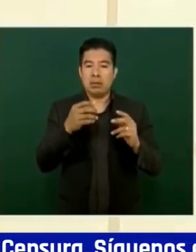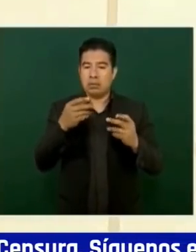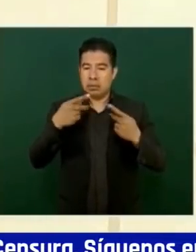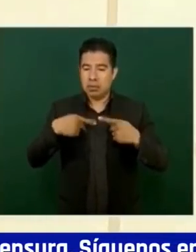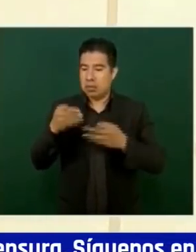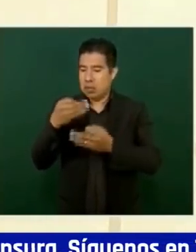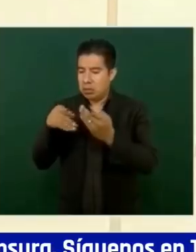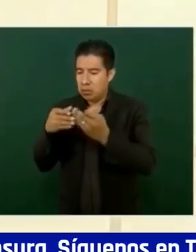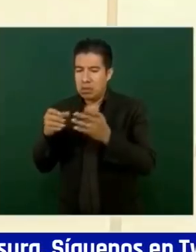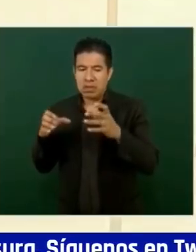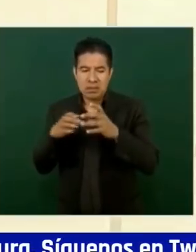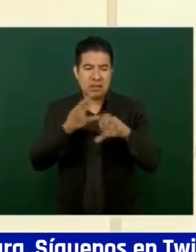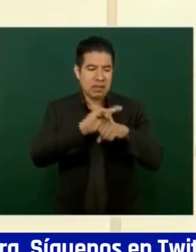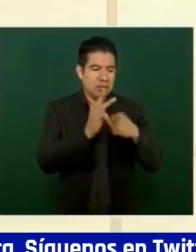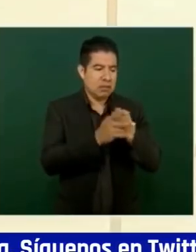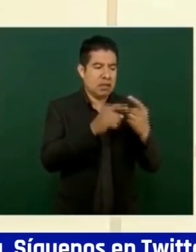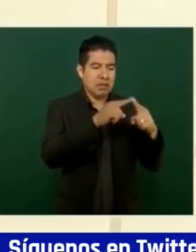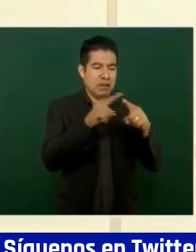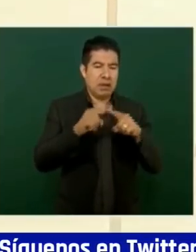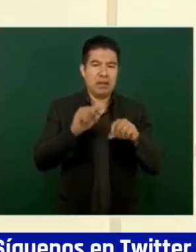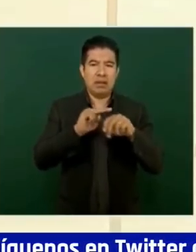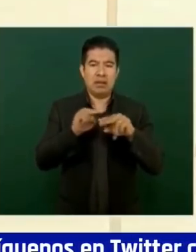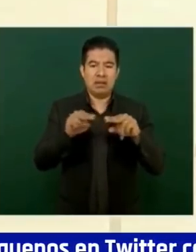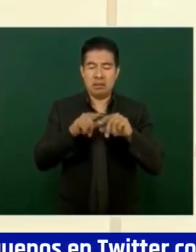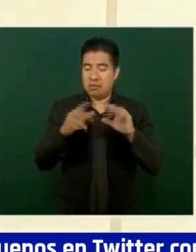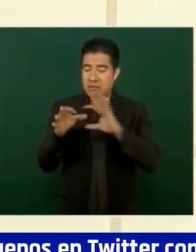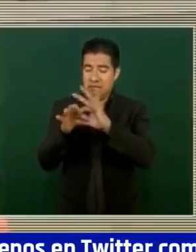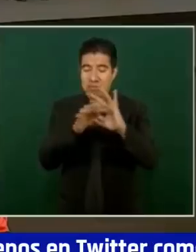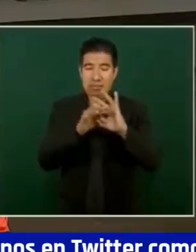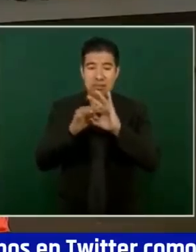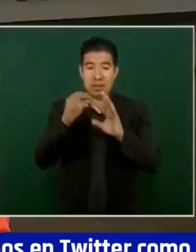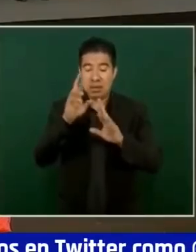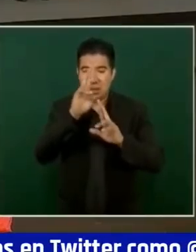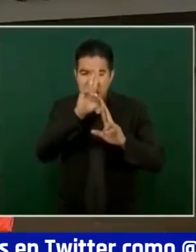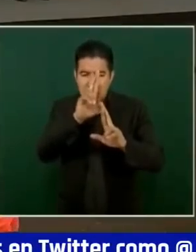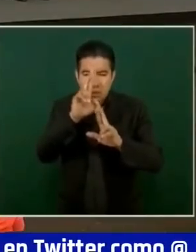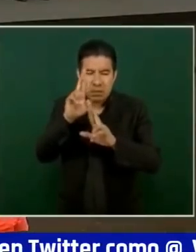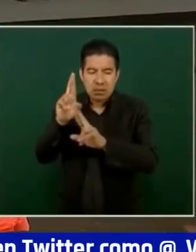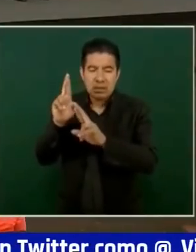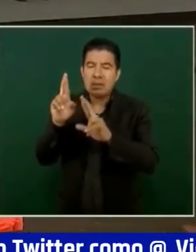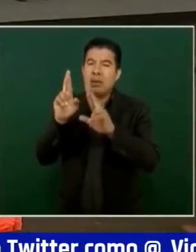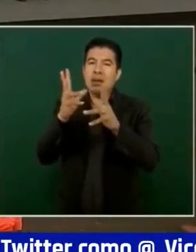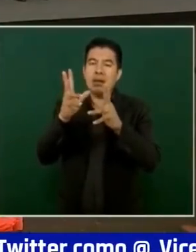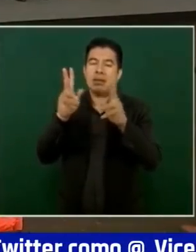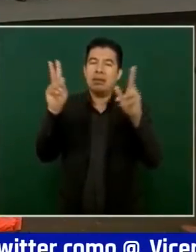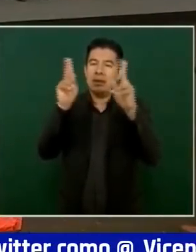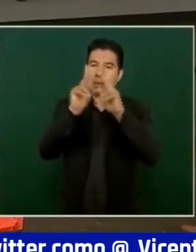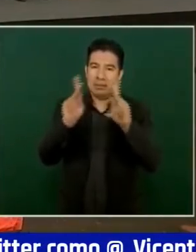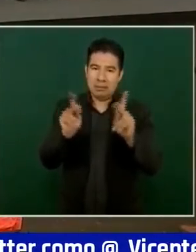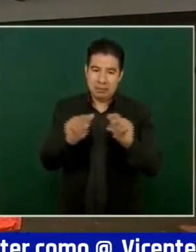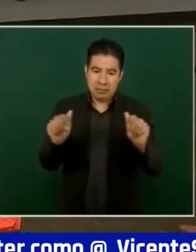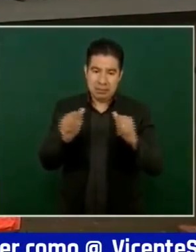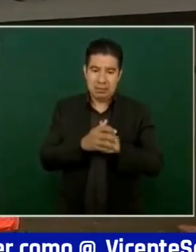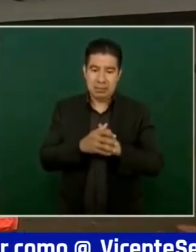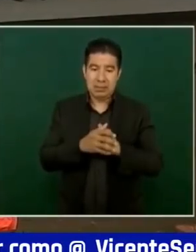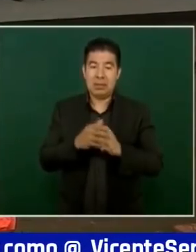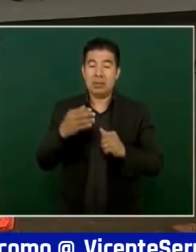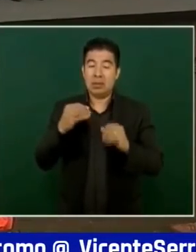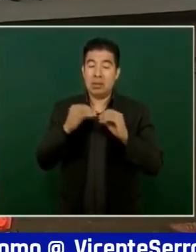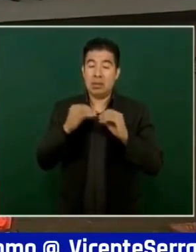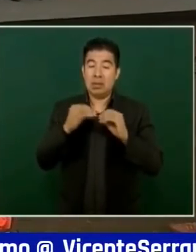el respeto al derecho ajeno es la paz. Ese es el comunicado. Hasta